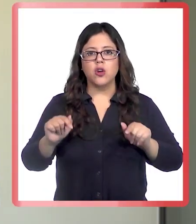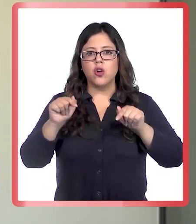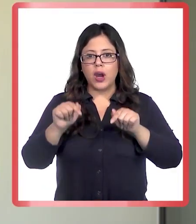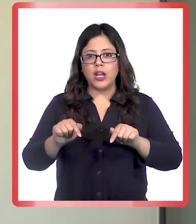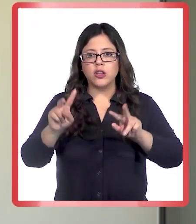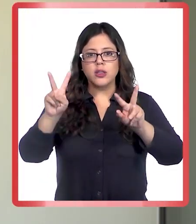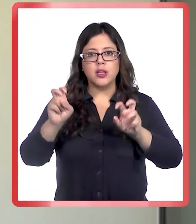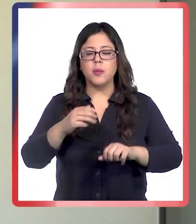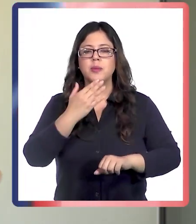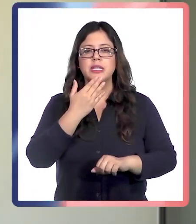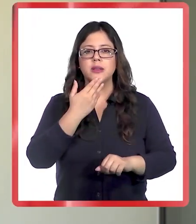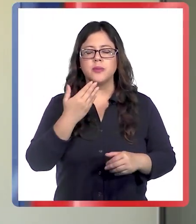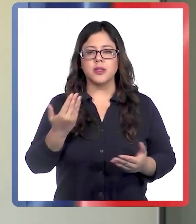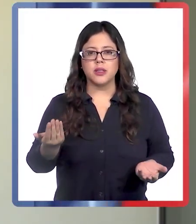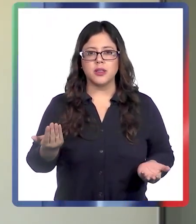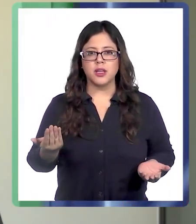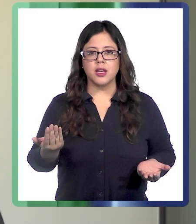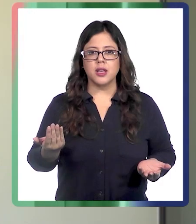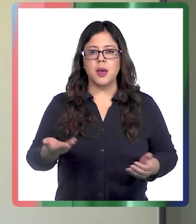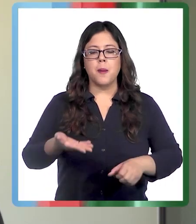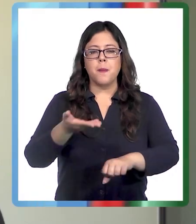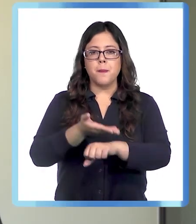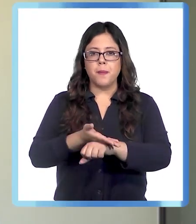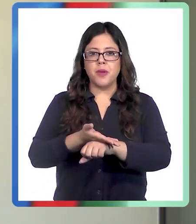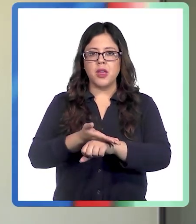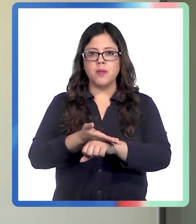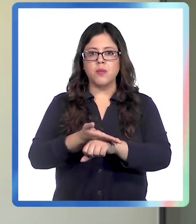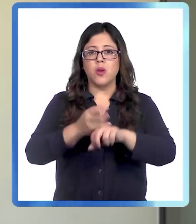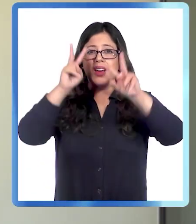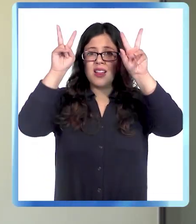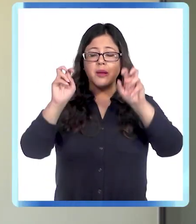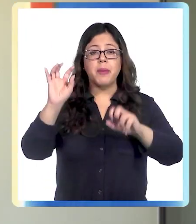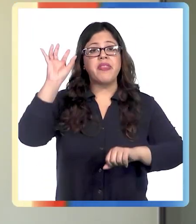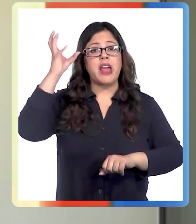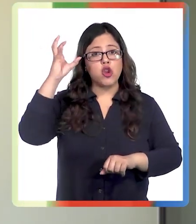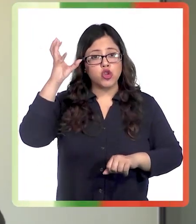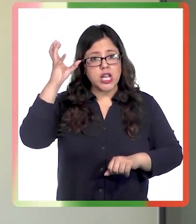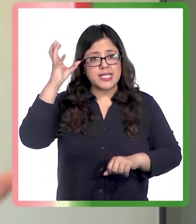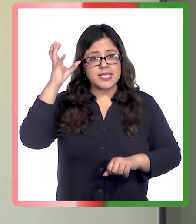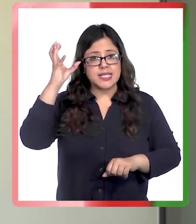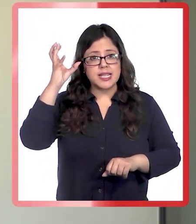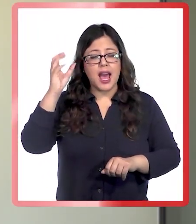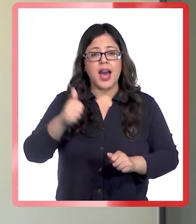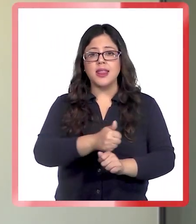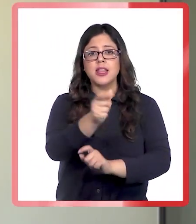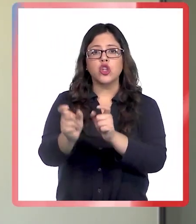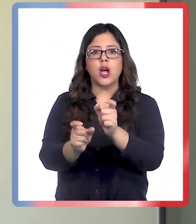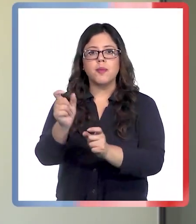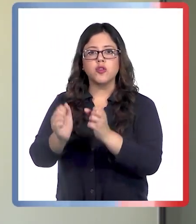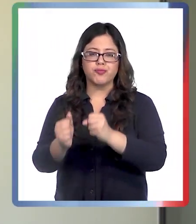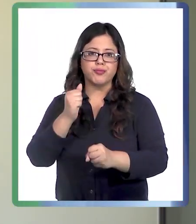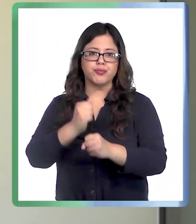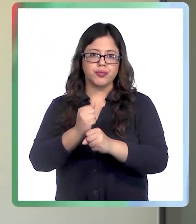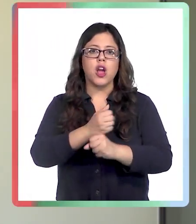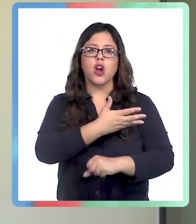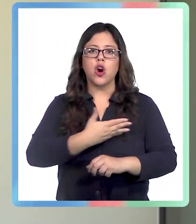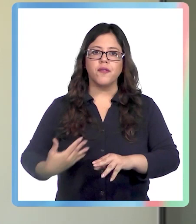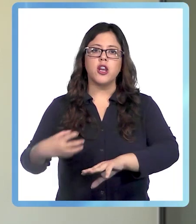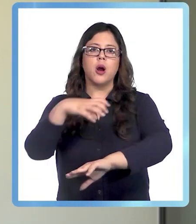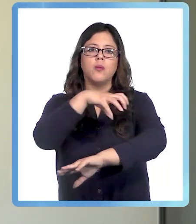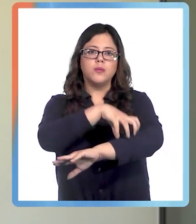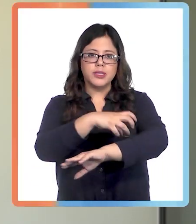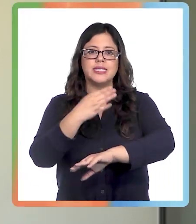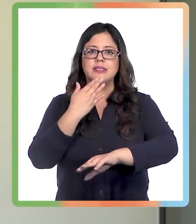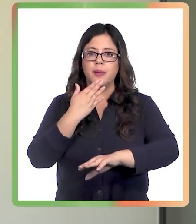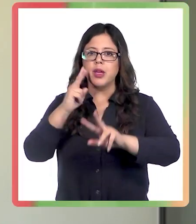también pedimos que la presunción de inocencia, obviamente, de todas las personas que están trabajando en nuestro gobierno regional, también es uno de los valores